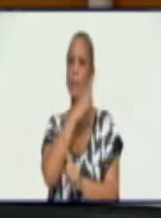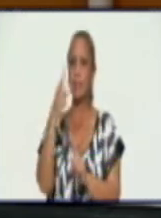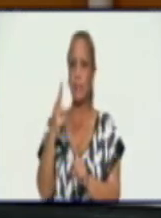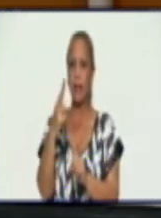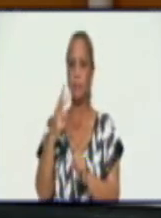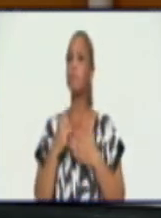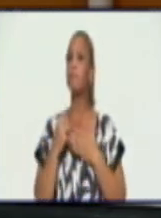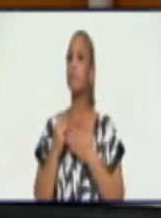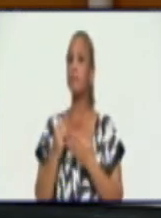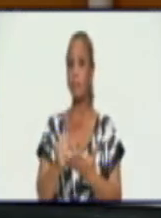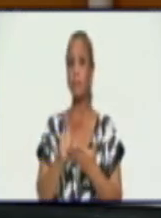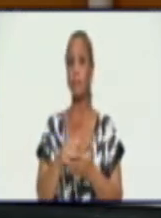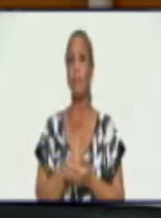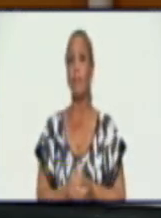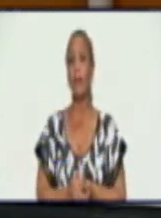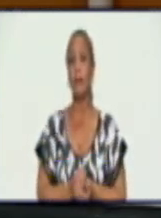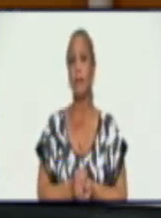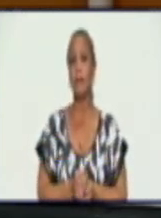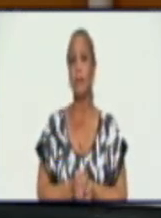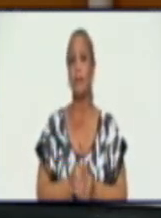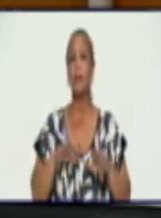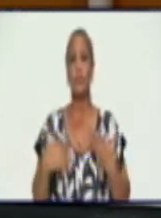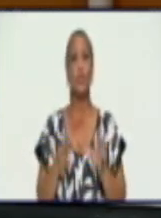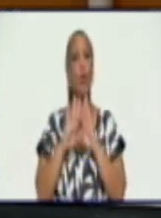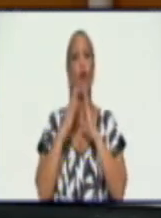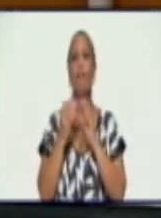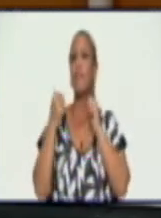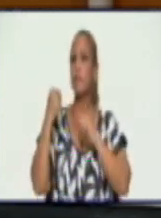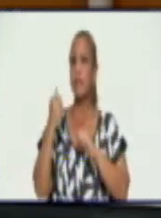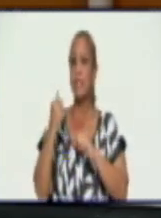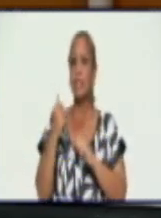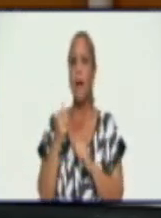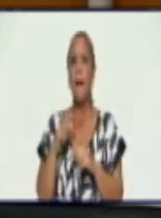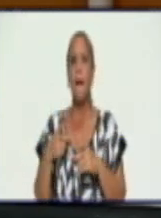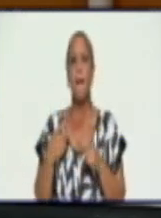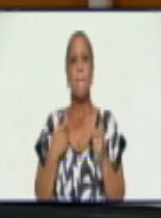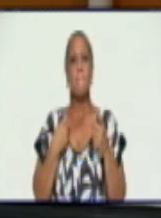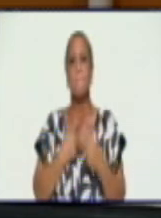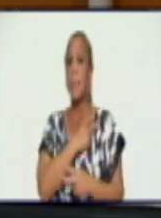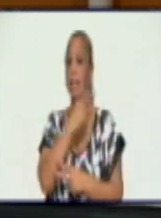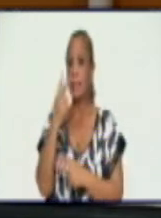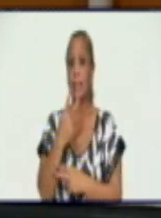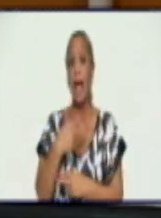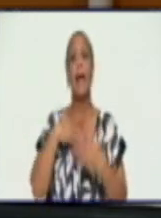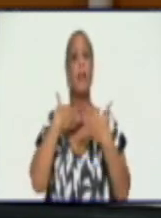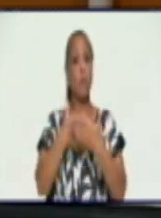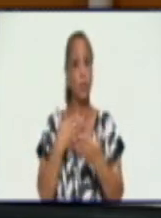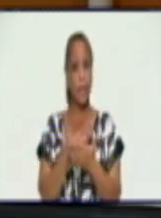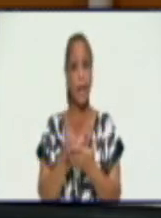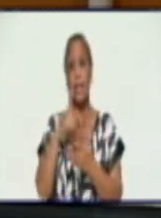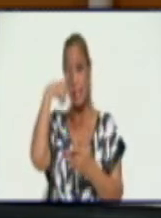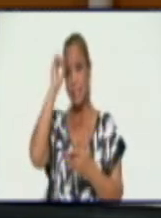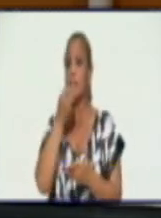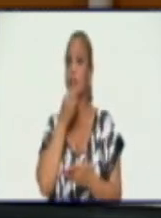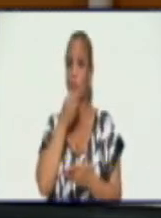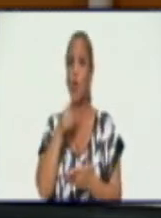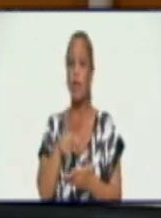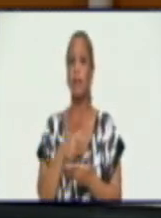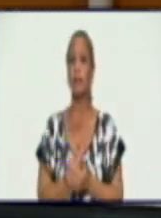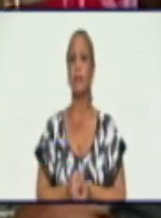con absoluta confianza con firmeza con valentía con audacia a demostrar que sí se puede como sea pudo muchas veces